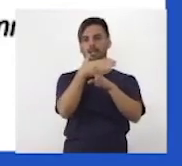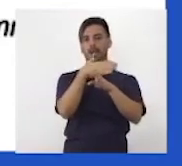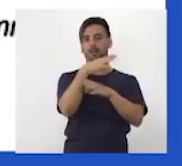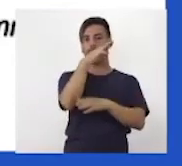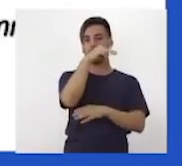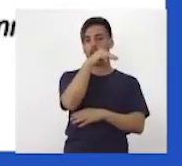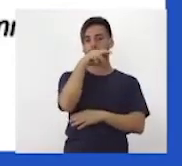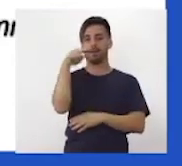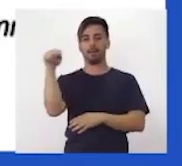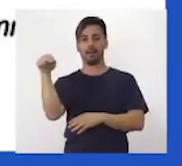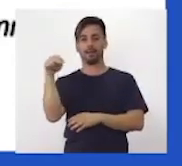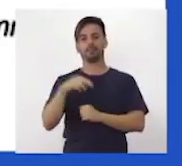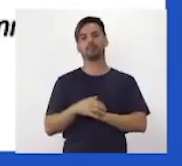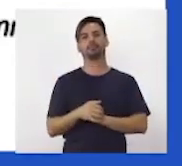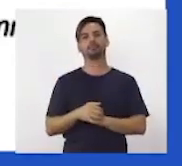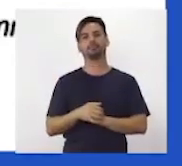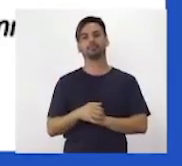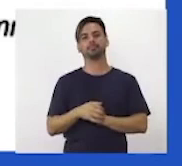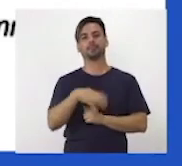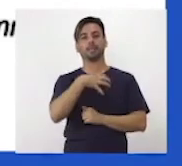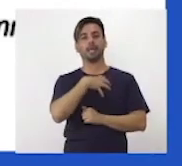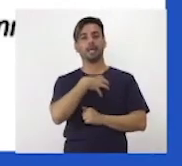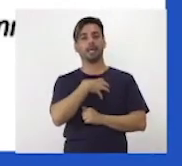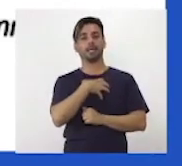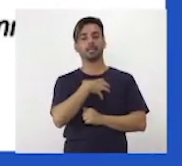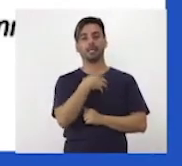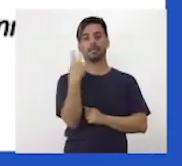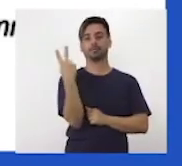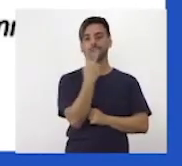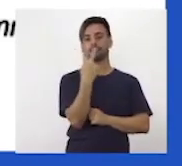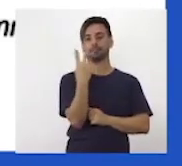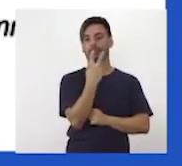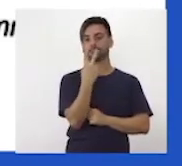están tanto en el numerador como en el denominador